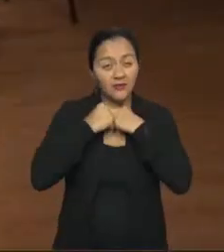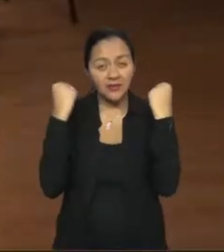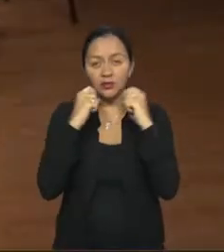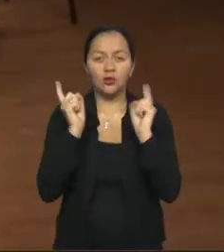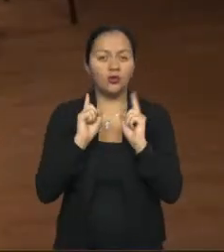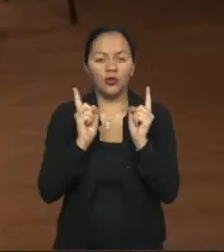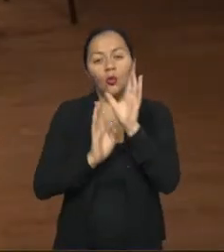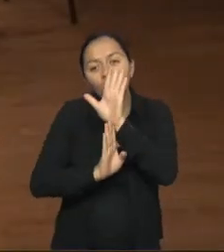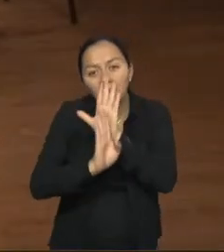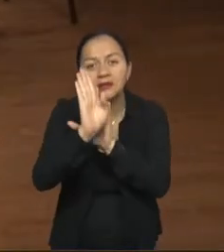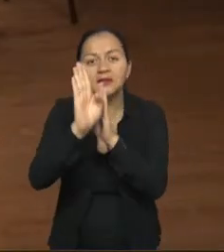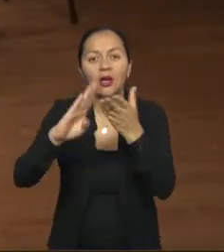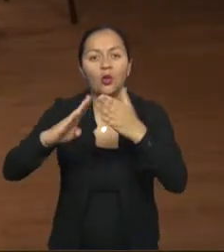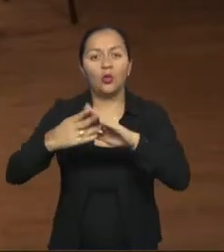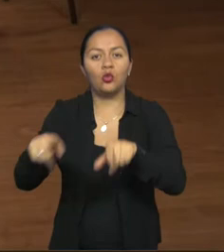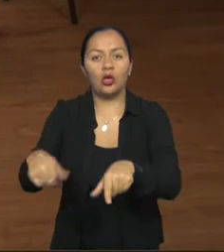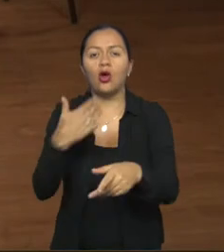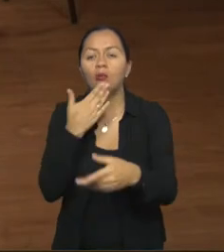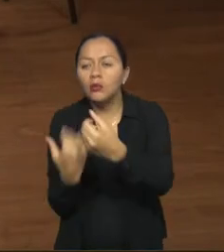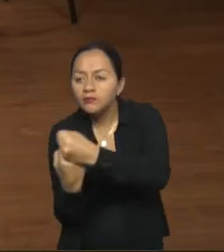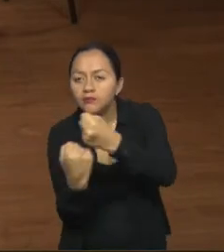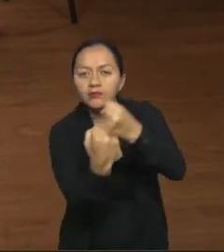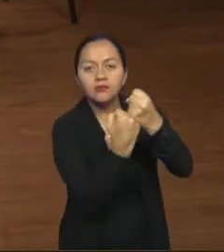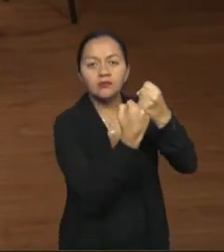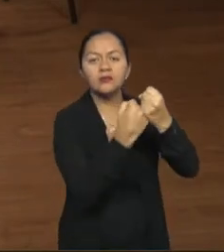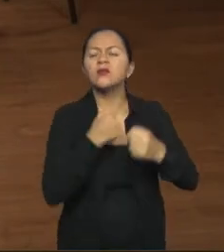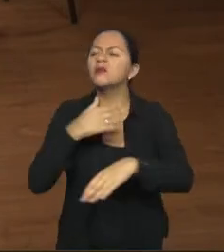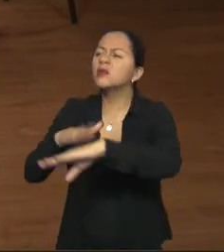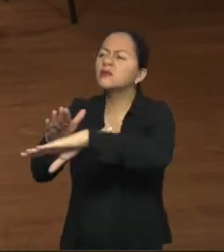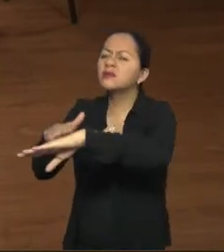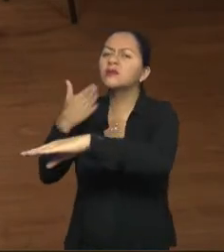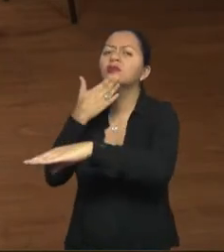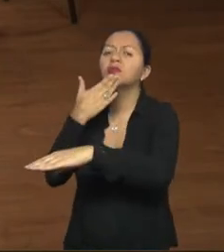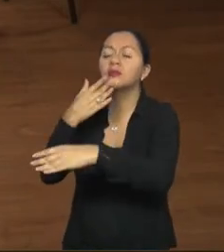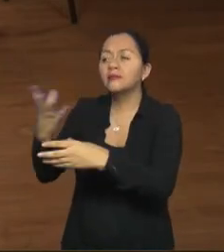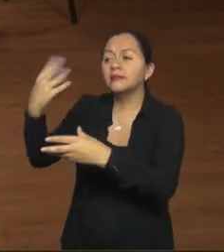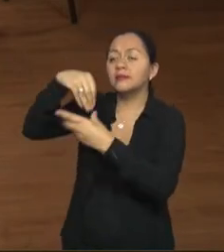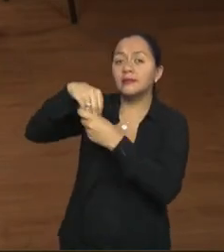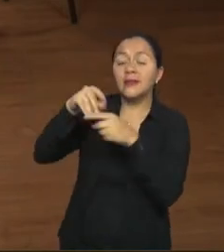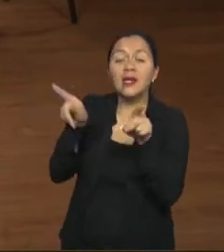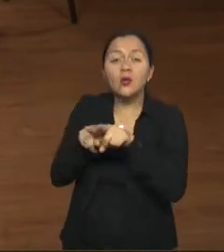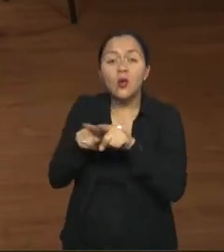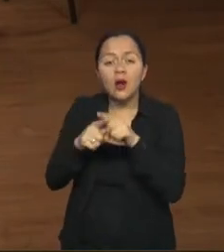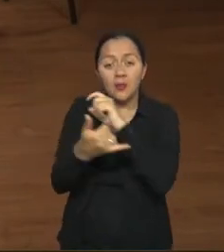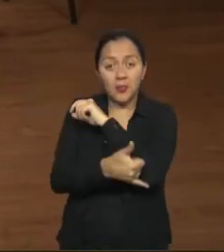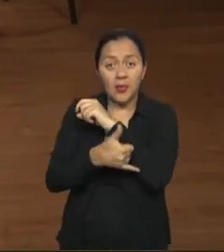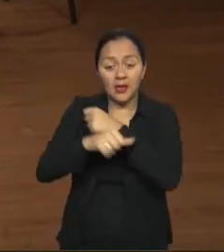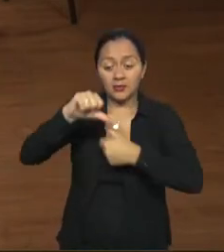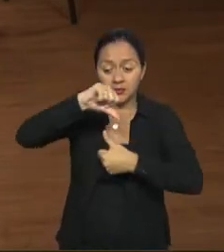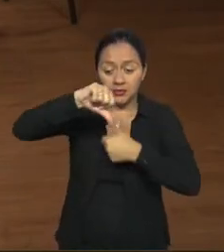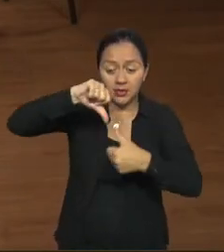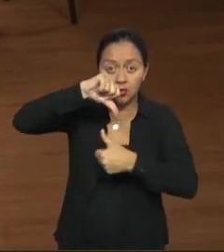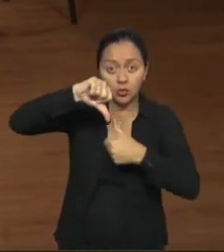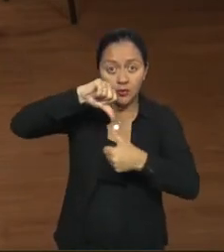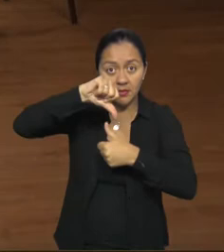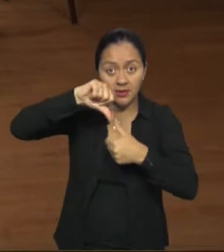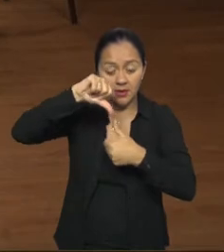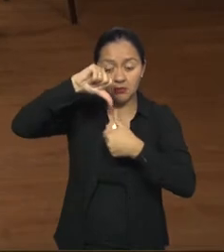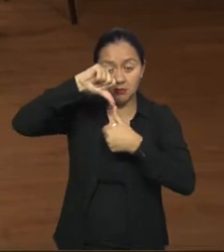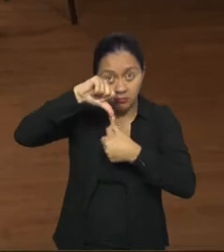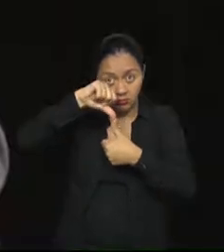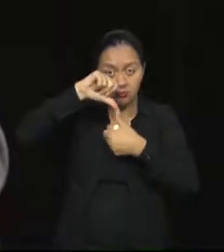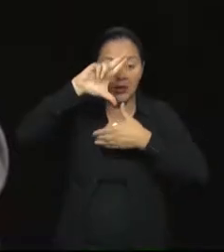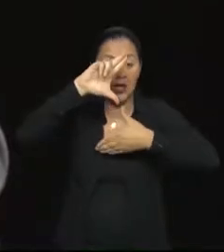nace esto y podríamos decir, voy a decir, en la práctica, en la mayoría de países de Centroamérica, el Caribe y